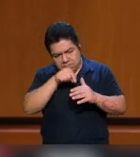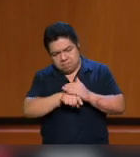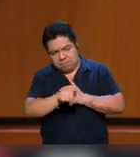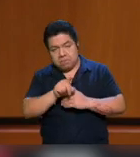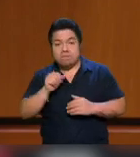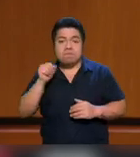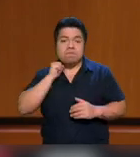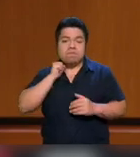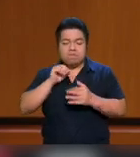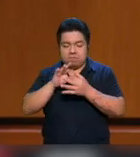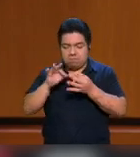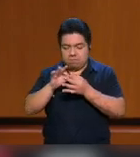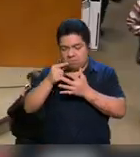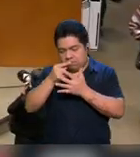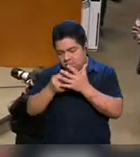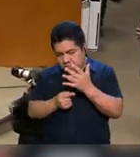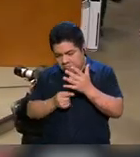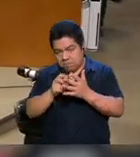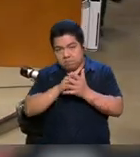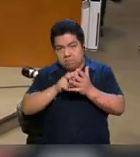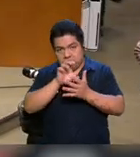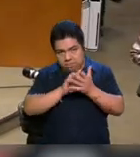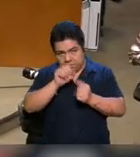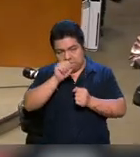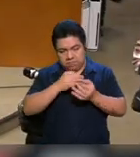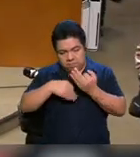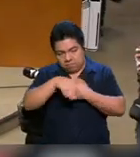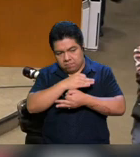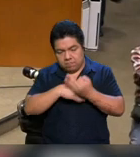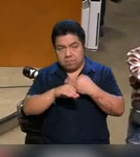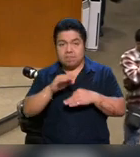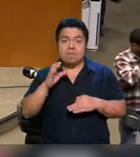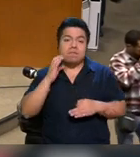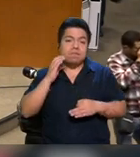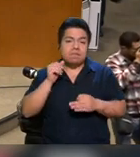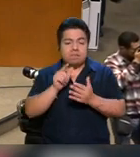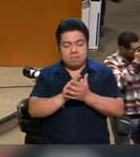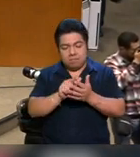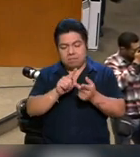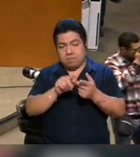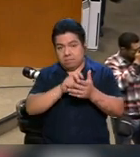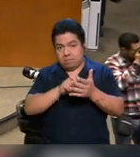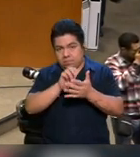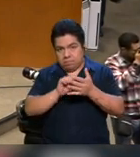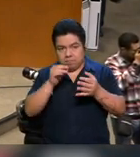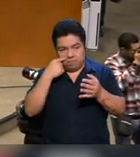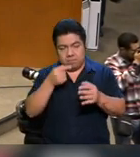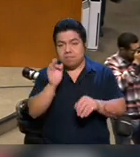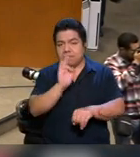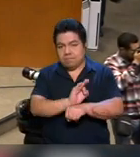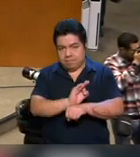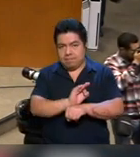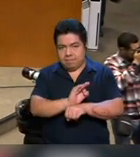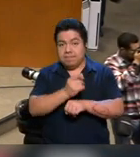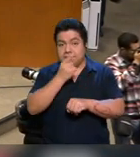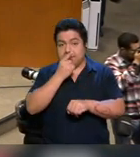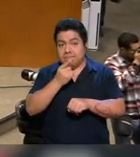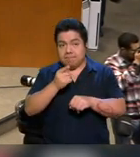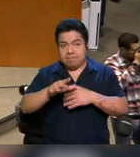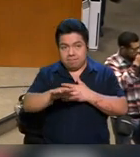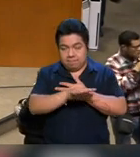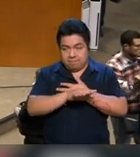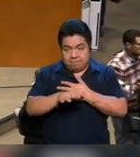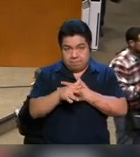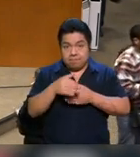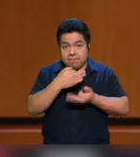senador detalló que la reforma propone salvaguardar las facultades del Poder Legislativo de reformar la Constitución y con ello dijo la voluntad